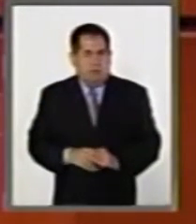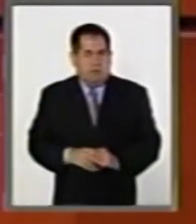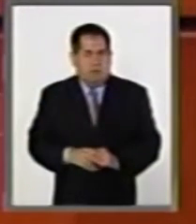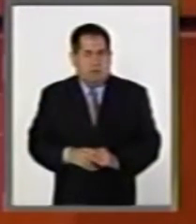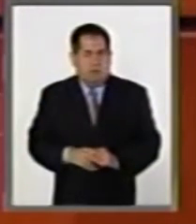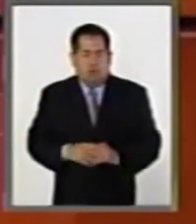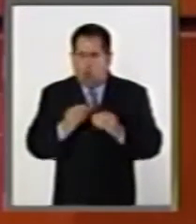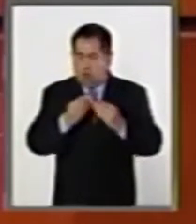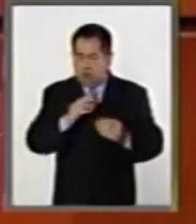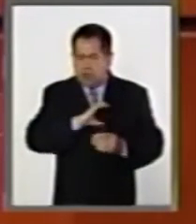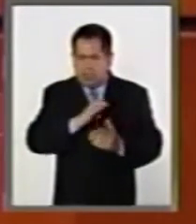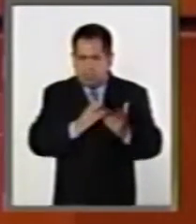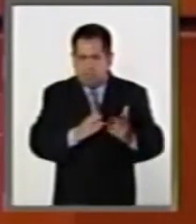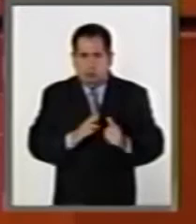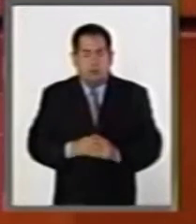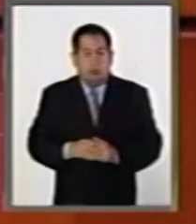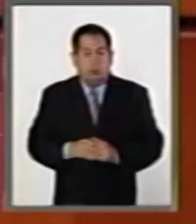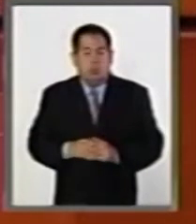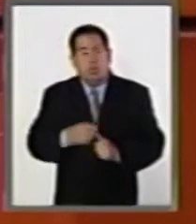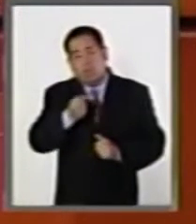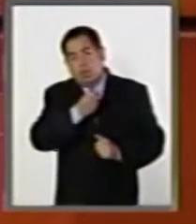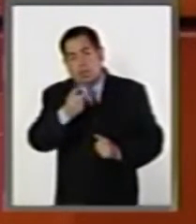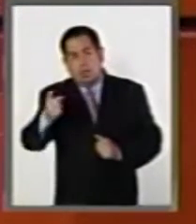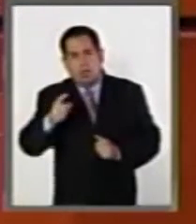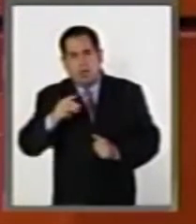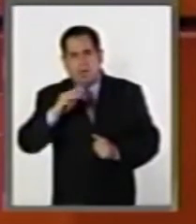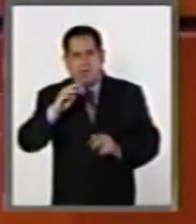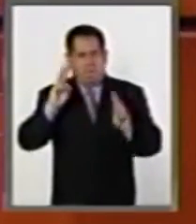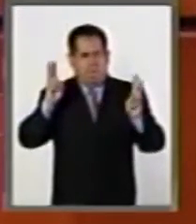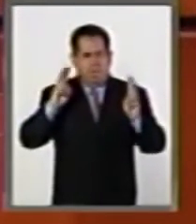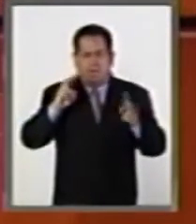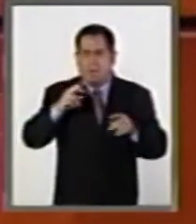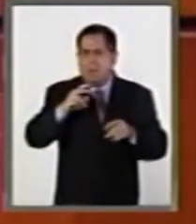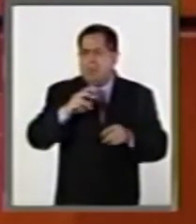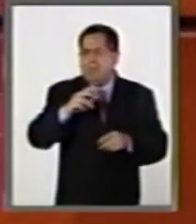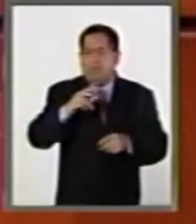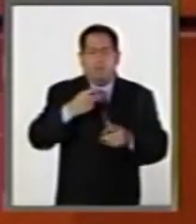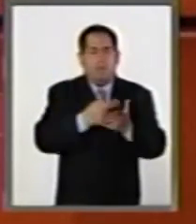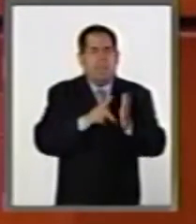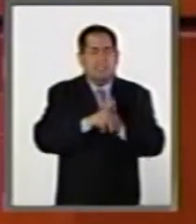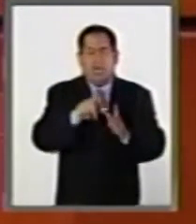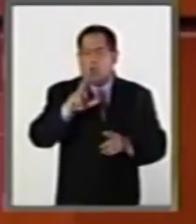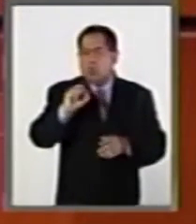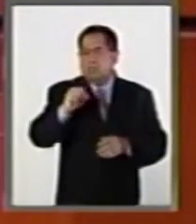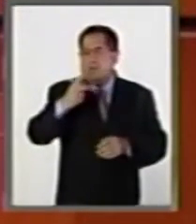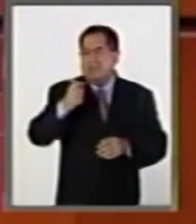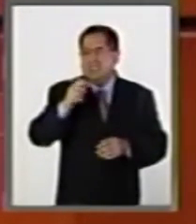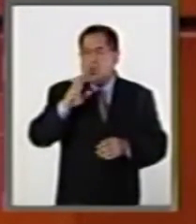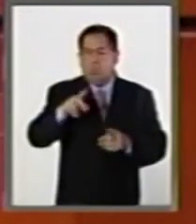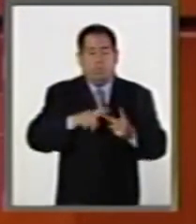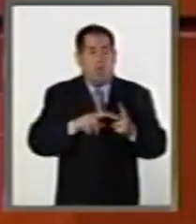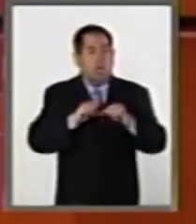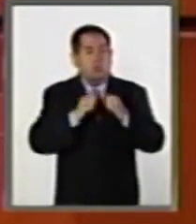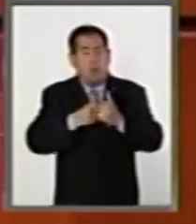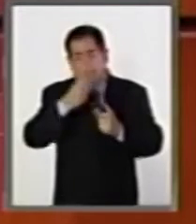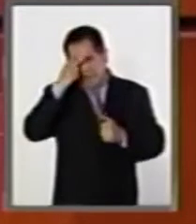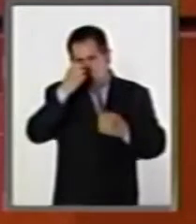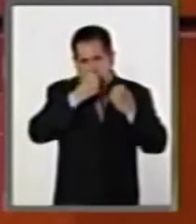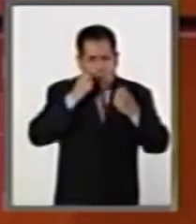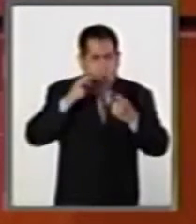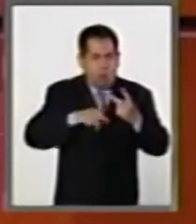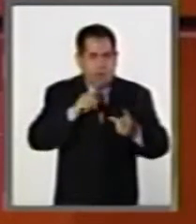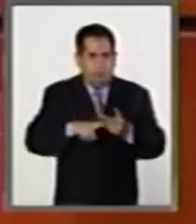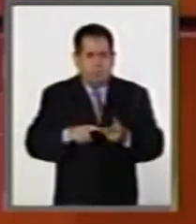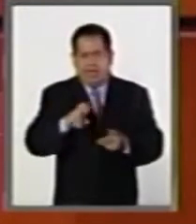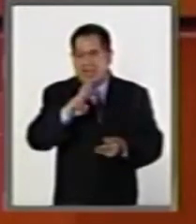con mucho cariño, a las Madres de la Plaza Luis Pasteur, a México Evalúa, a